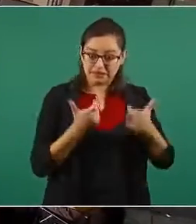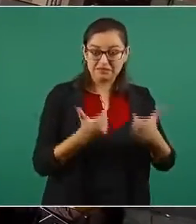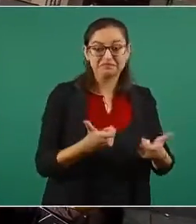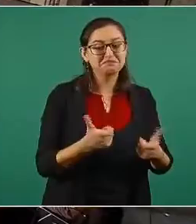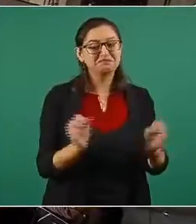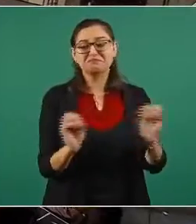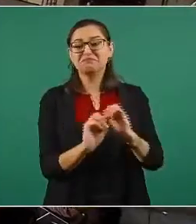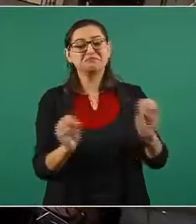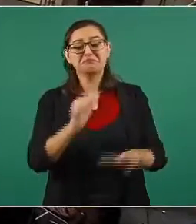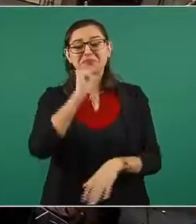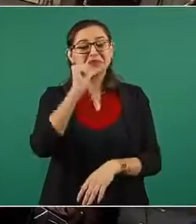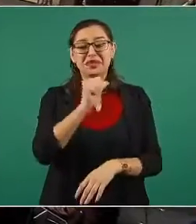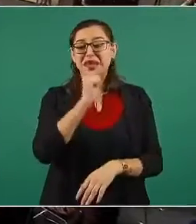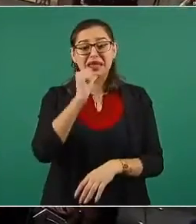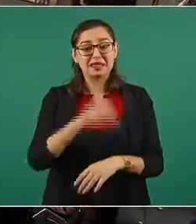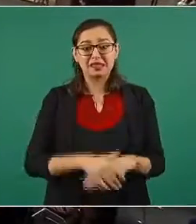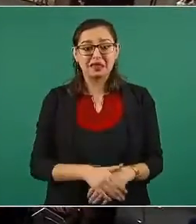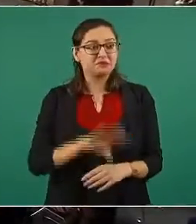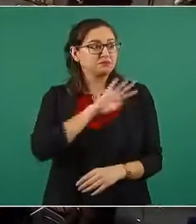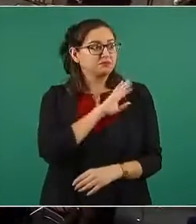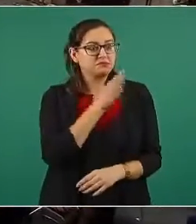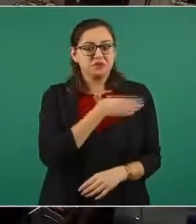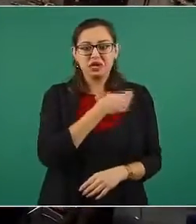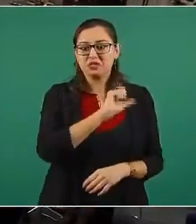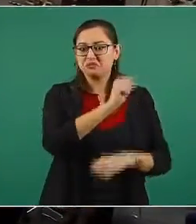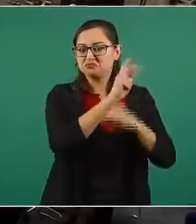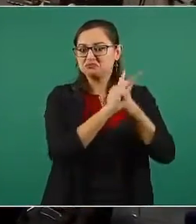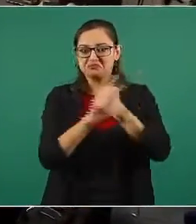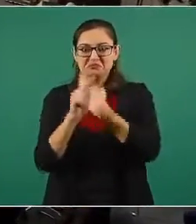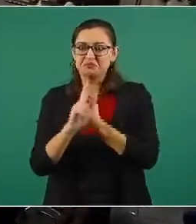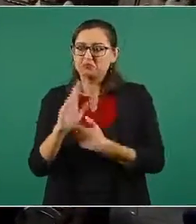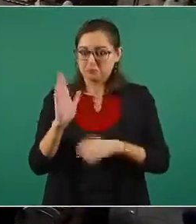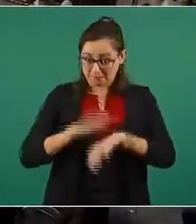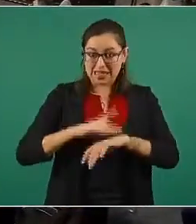inversión de España o de otros países.